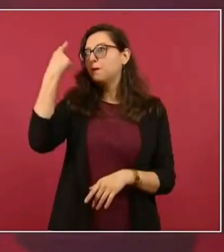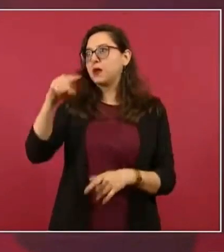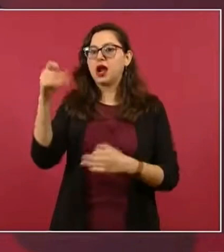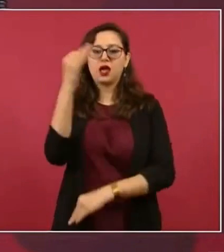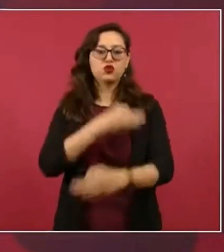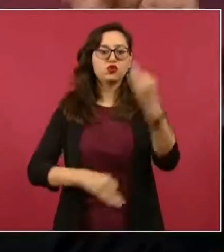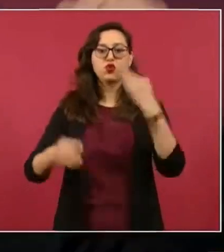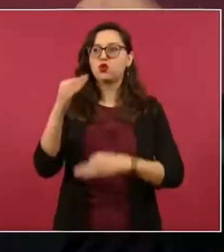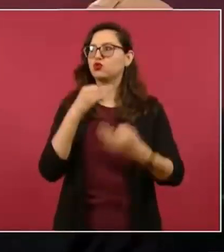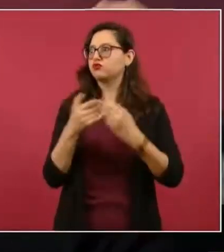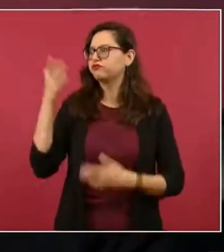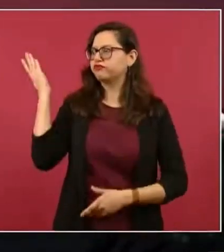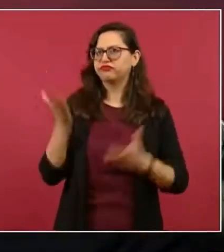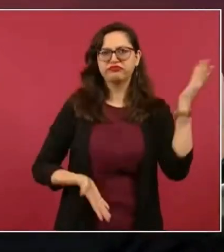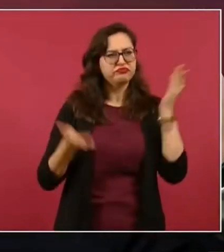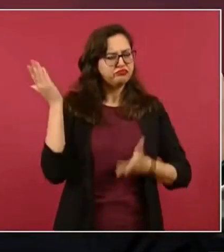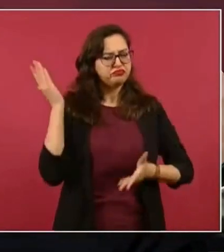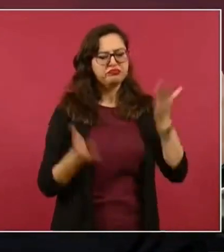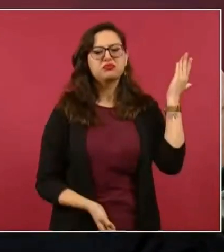Esta ciudad,